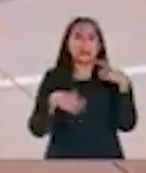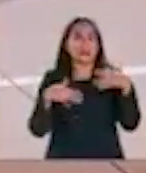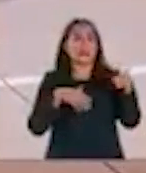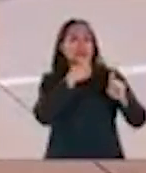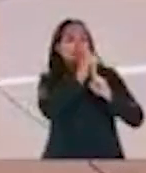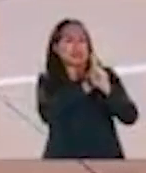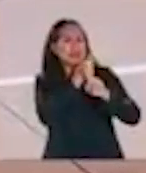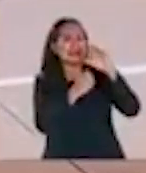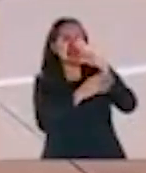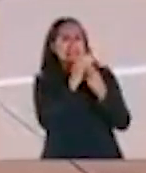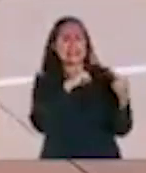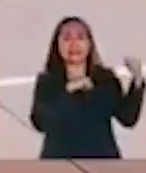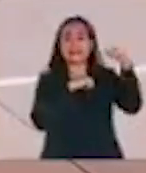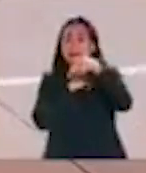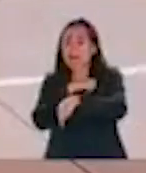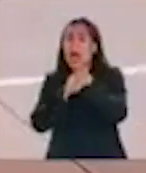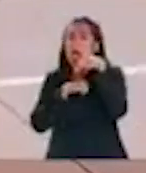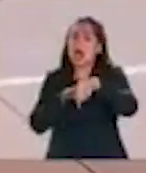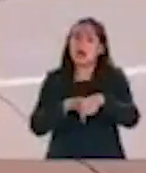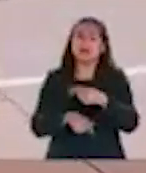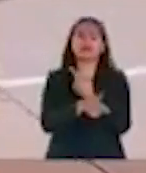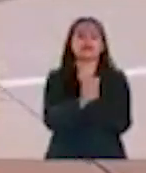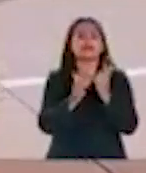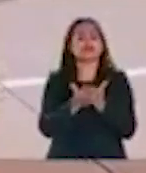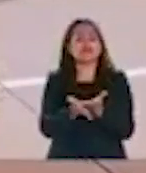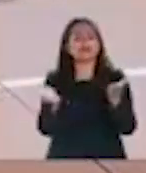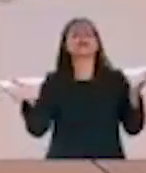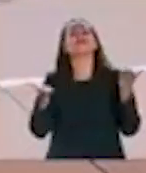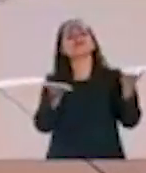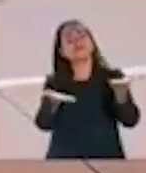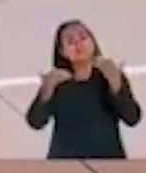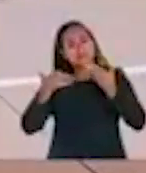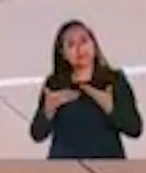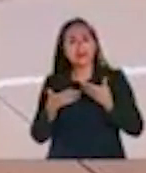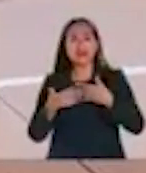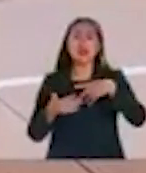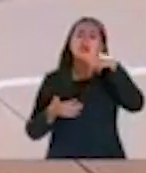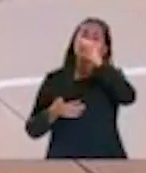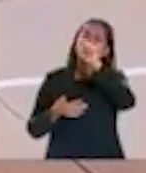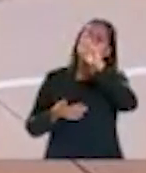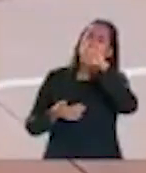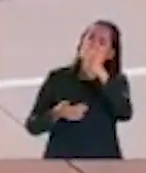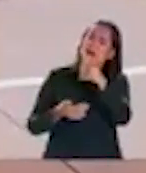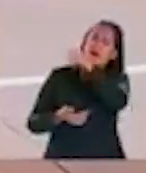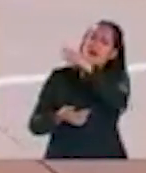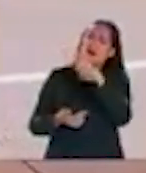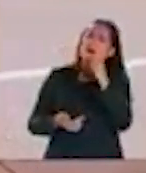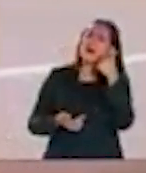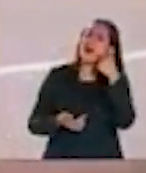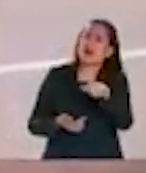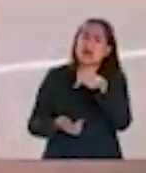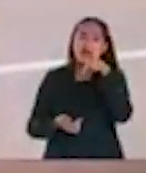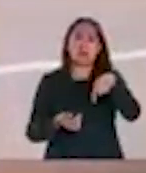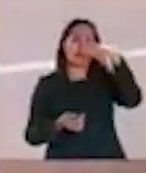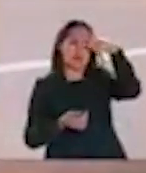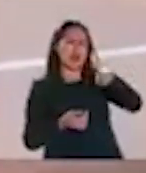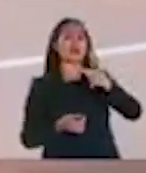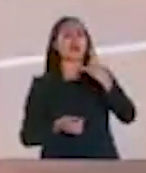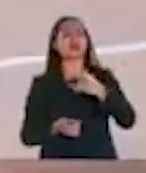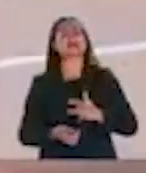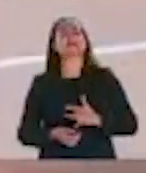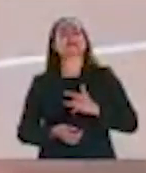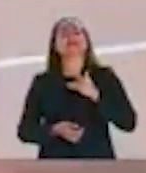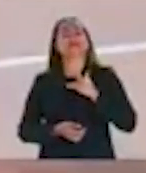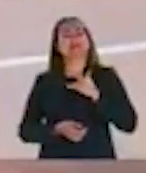recibidos como eeuu como donald trump no quiere recibir a los mexicanos ahí se me pone la piel chinita cuando veo los